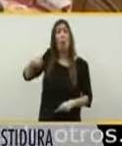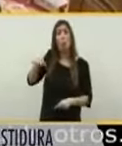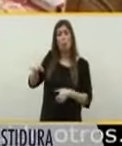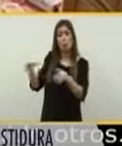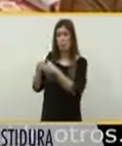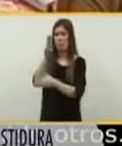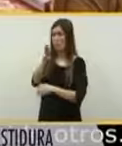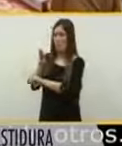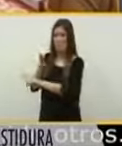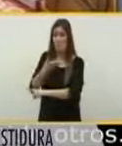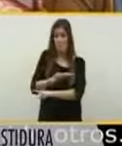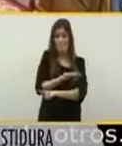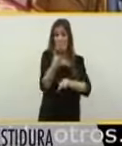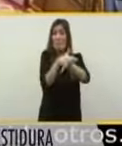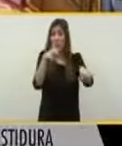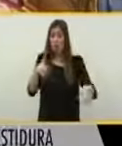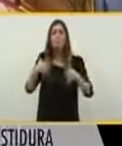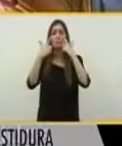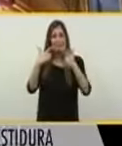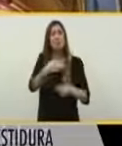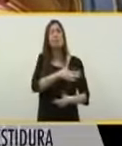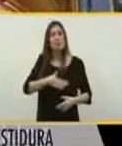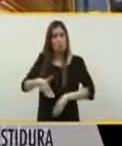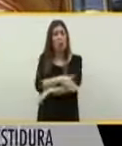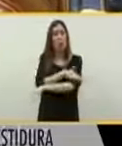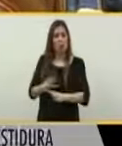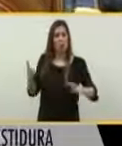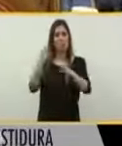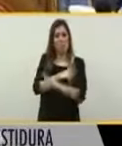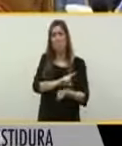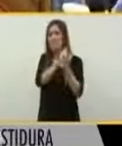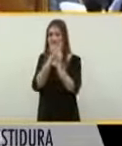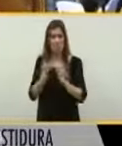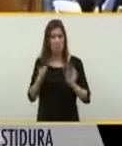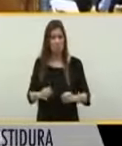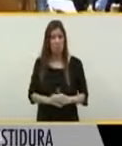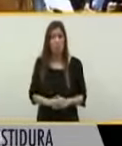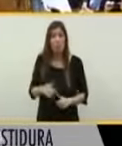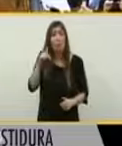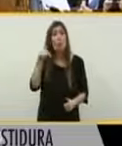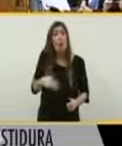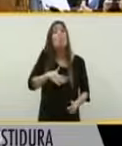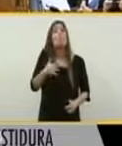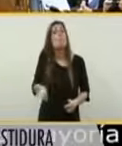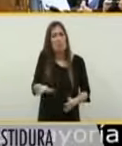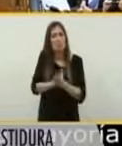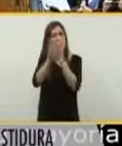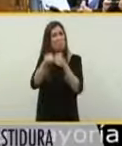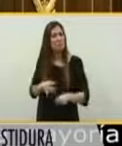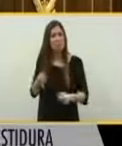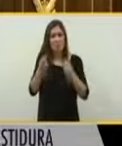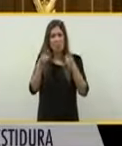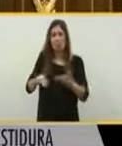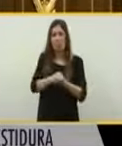la mayoría desea un cambio de gobierno. Así que se plantea hoy la posibilidad de acordar soluciones progresistas